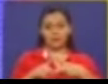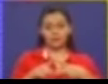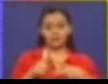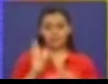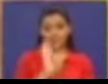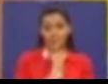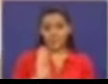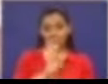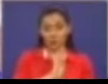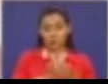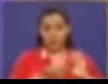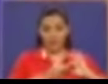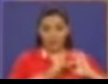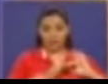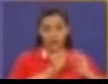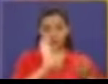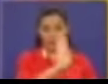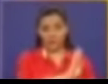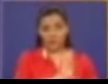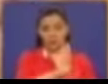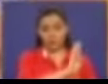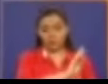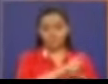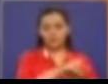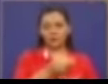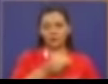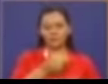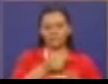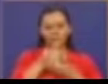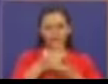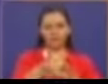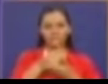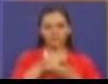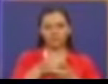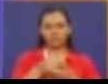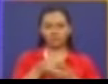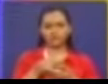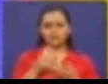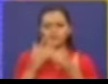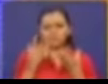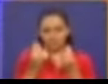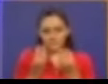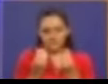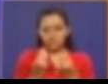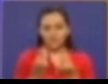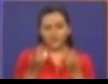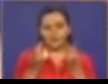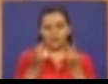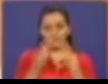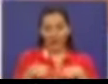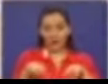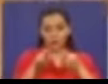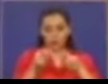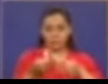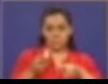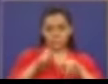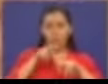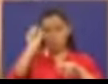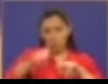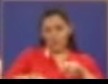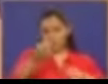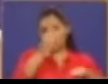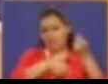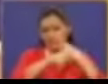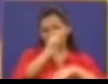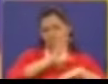barrio Calderón, que se han beneficiado con tremenda obra, cuyas casas se están revalorizando, pueden venderlas al triple